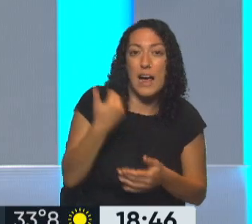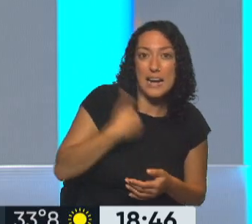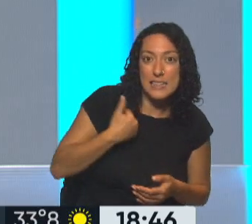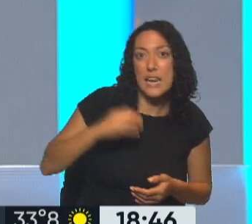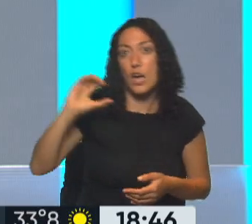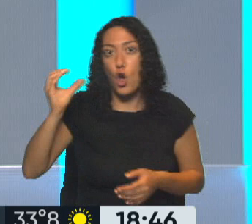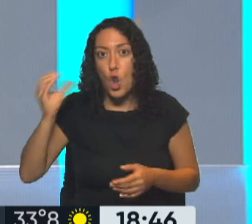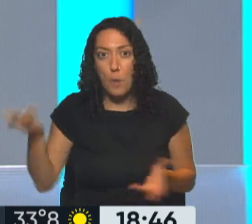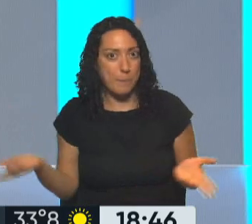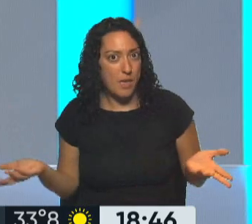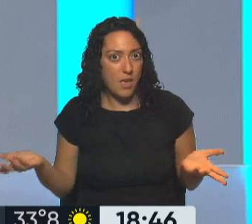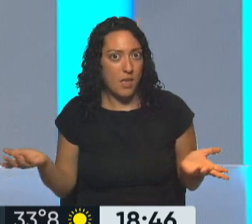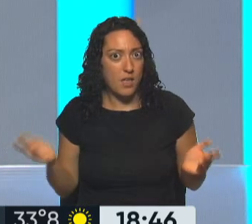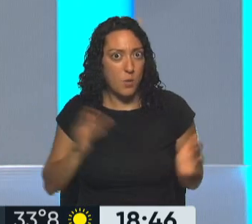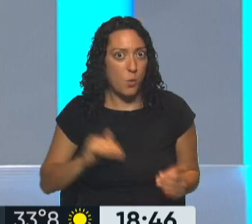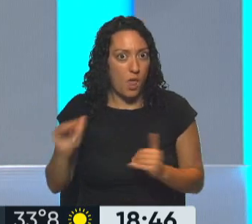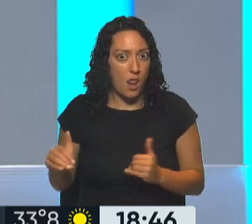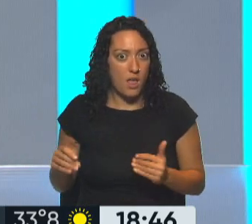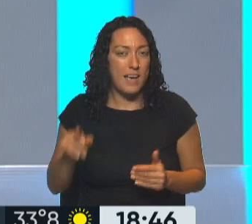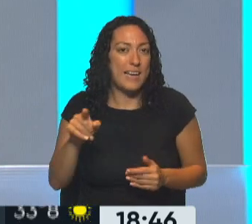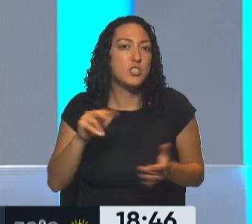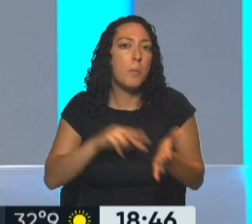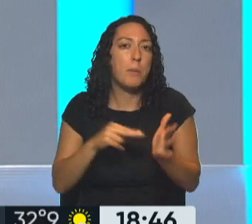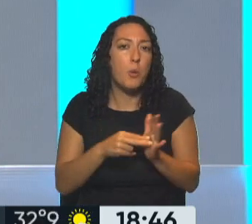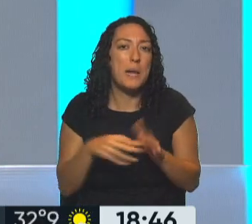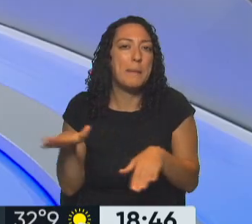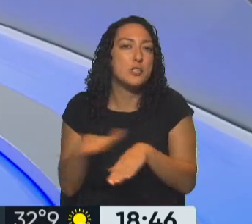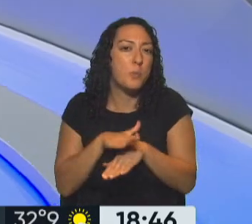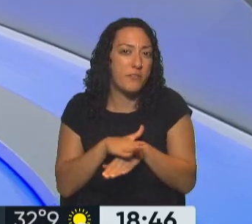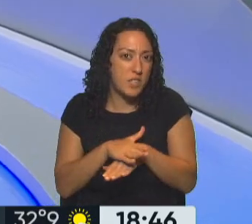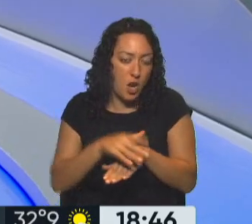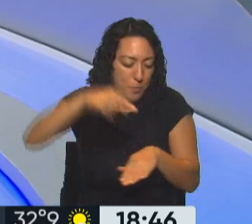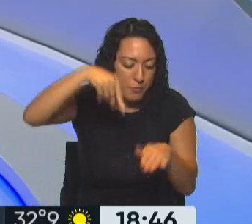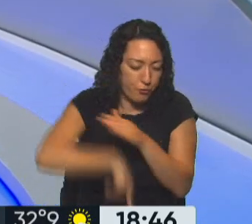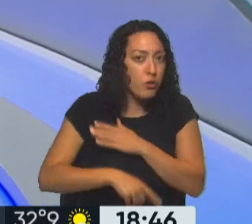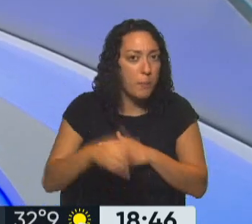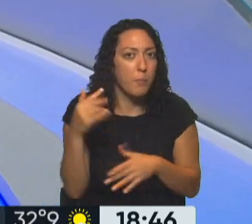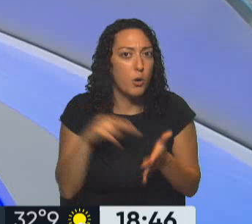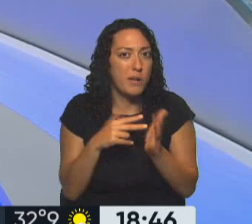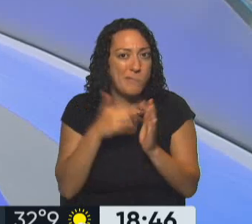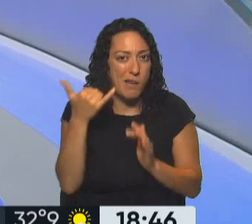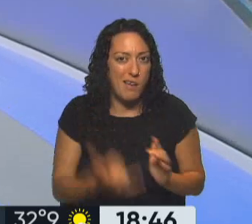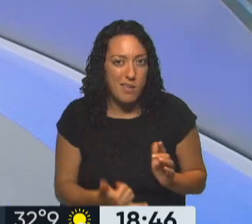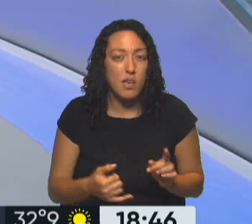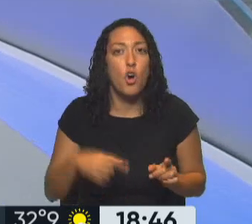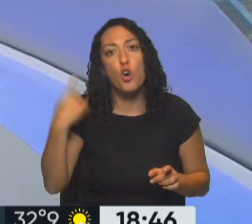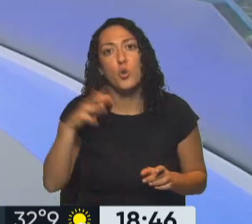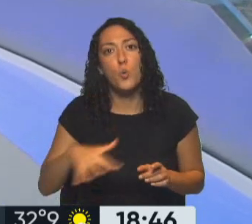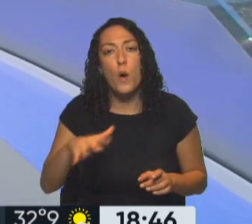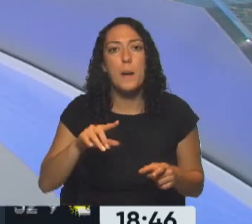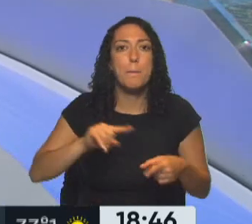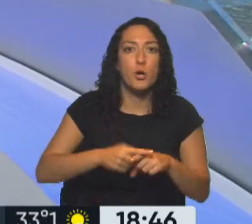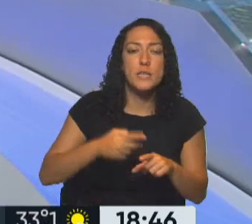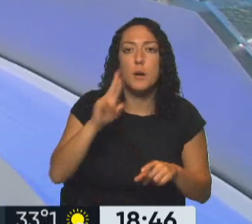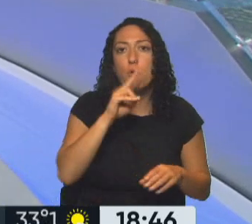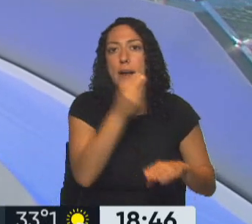y esto es sintomático Y esta es la punta en otros grados mujeres en la política en cargos